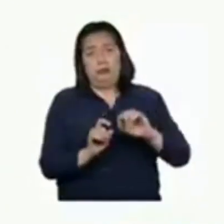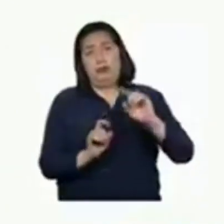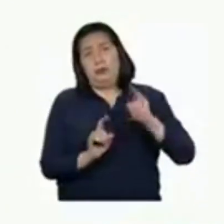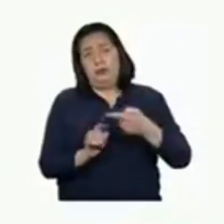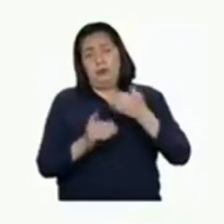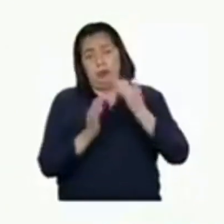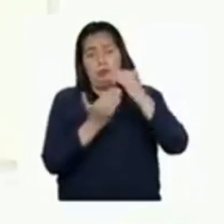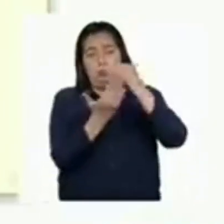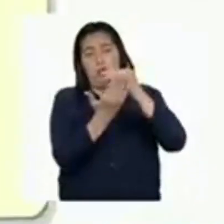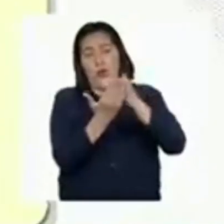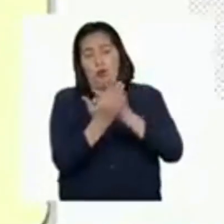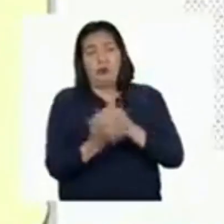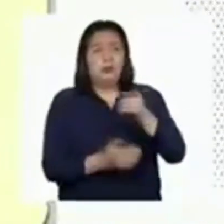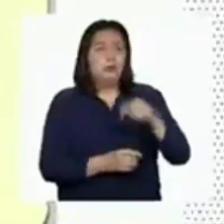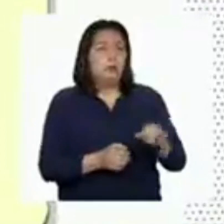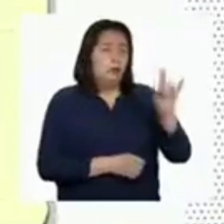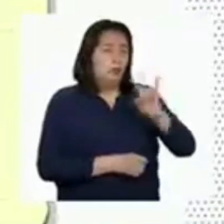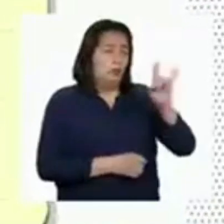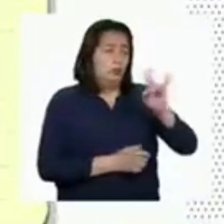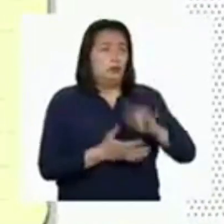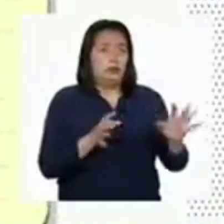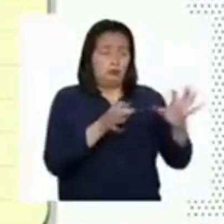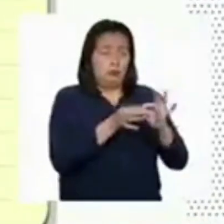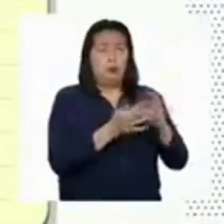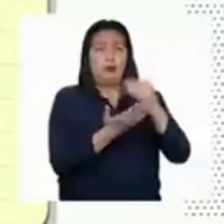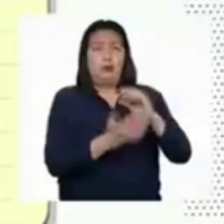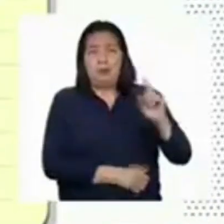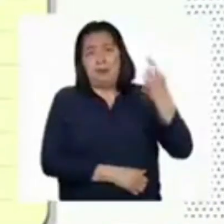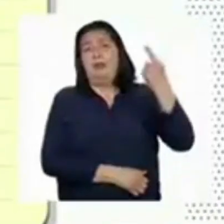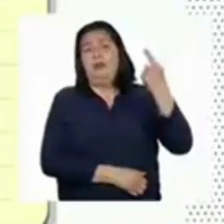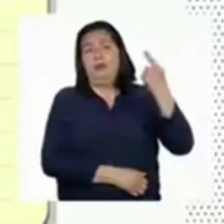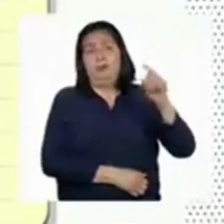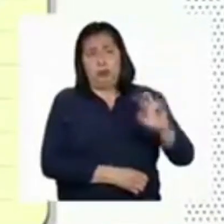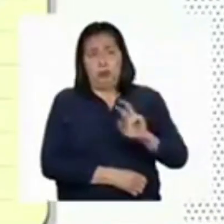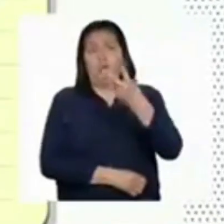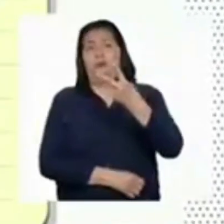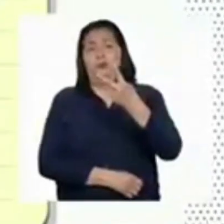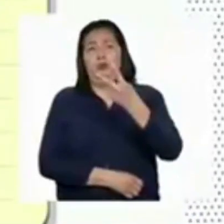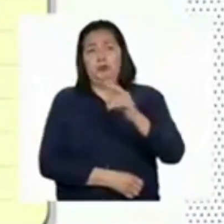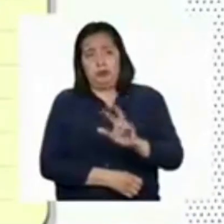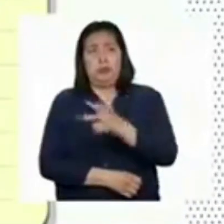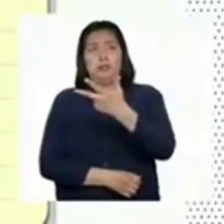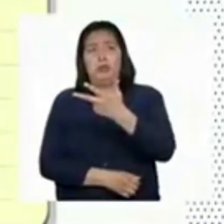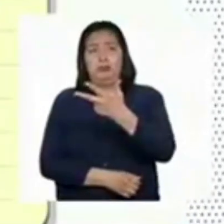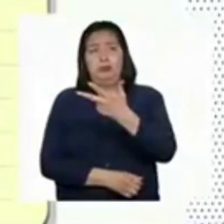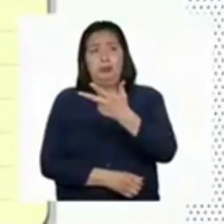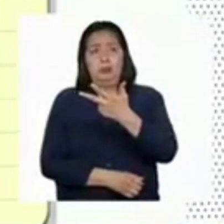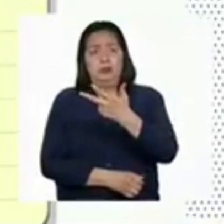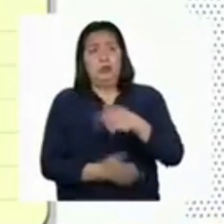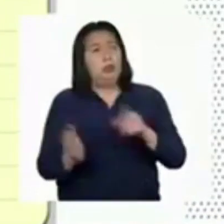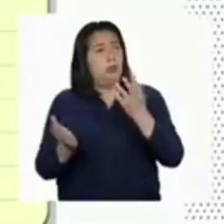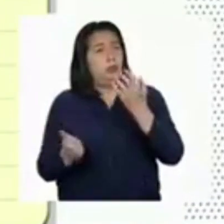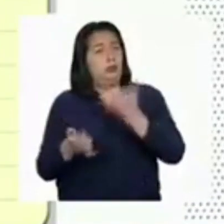decir, en orden. Debemos usar conectores de orden como primero, segundo, tercero y